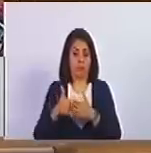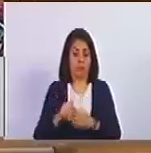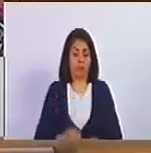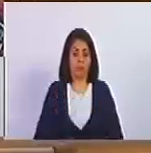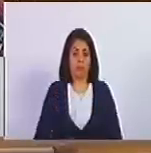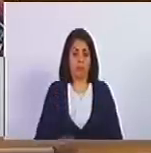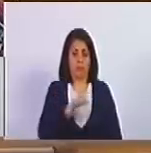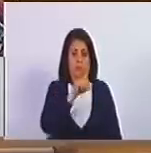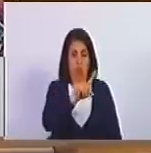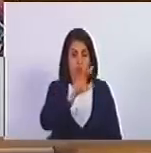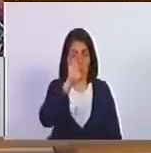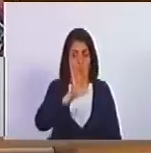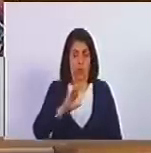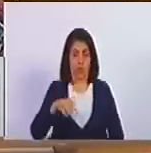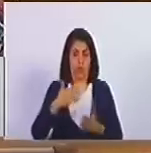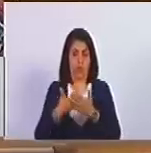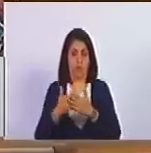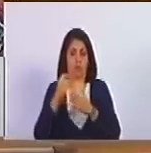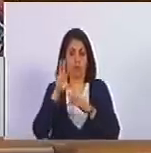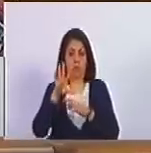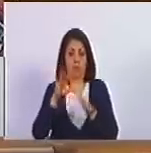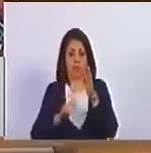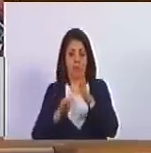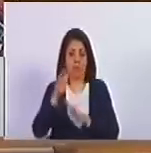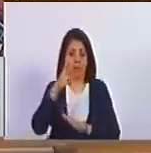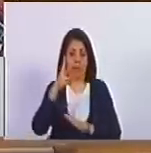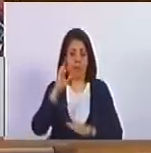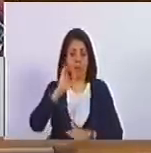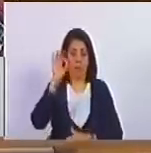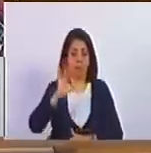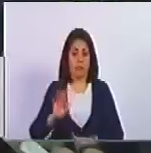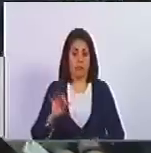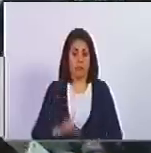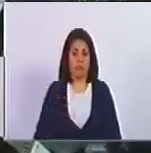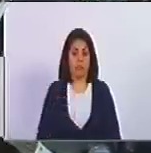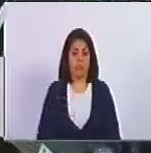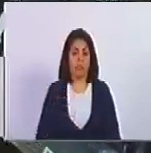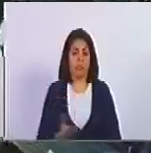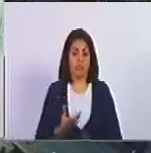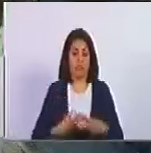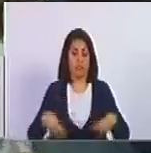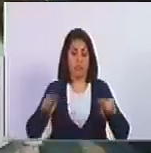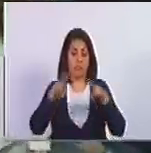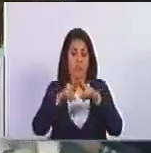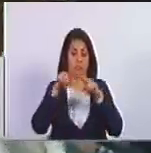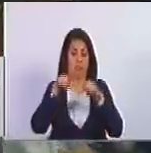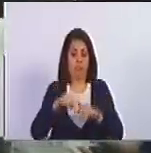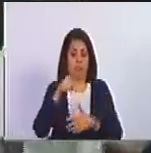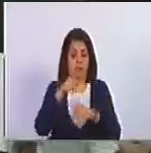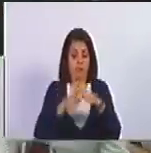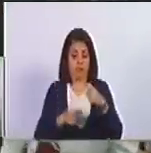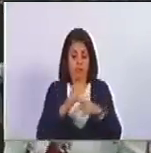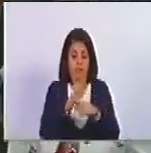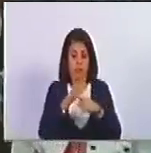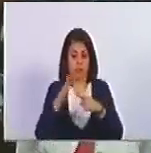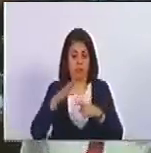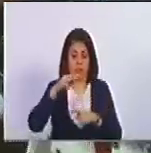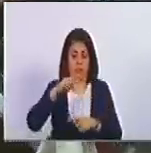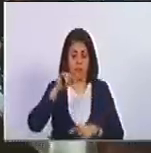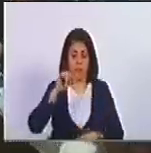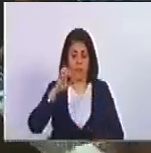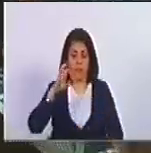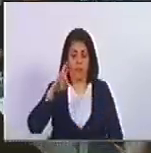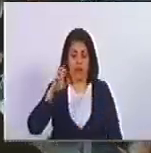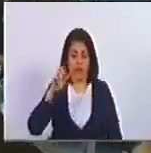entre 1% hasta un máximo de 20% sobre el valor del metro cúbico del mineral